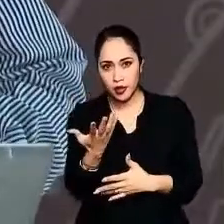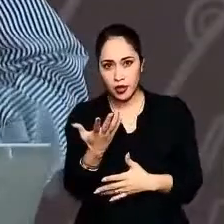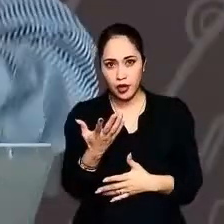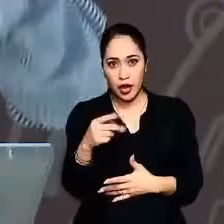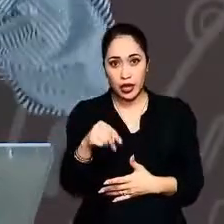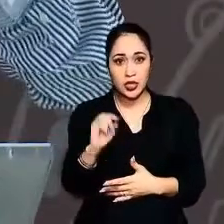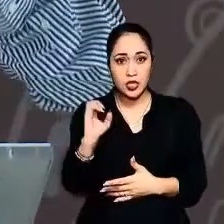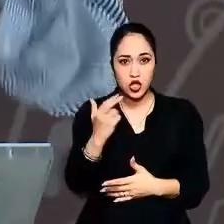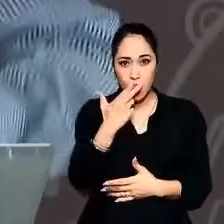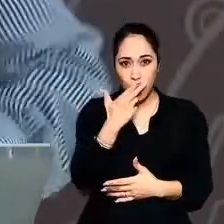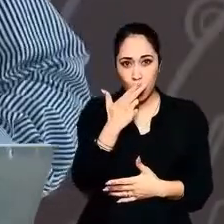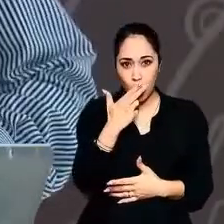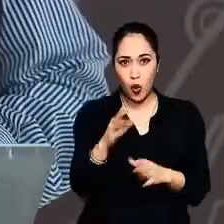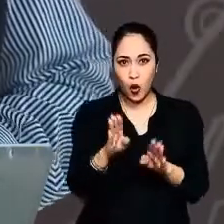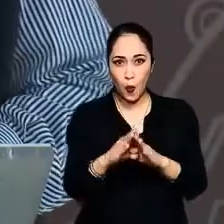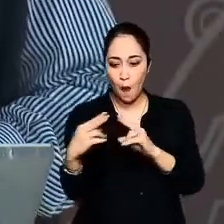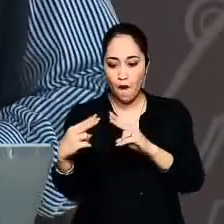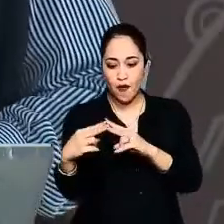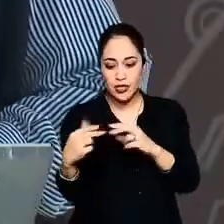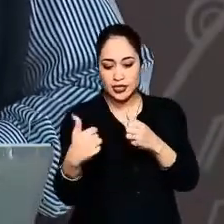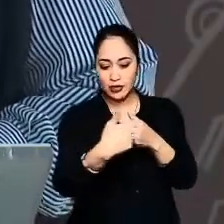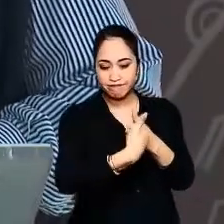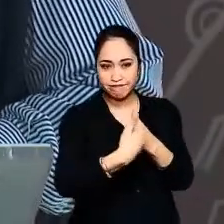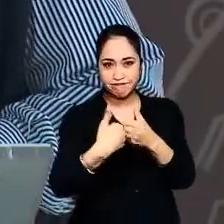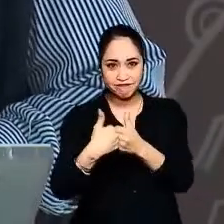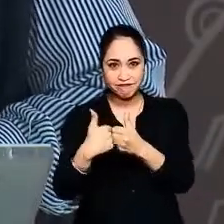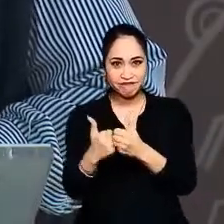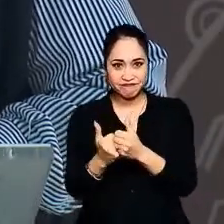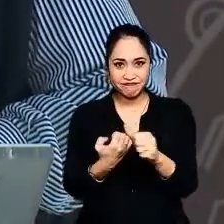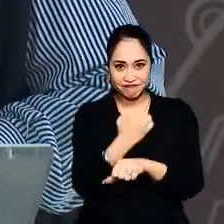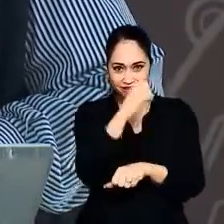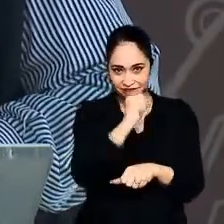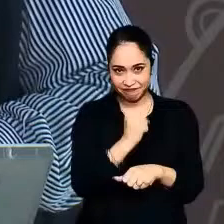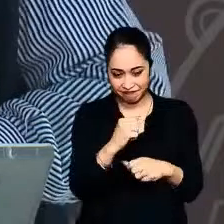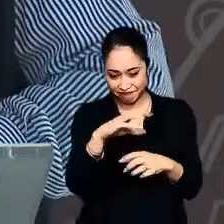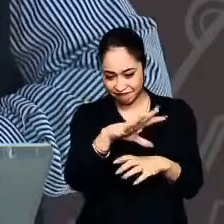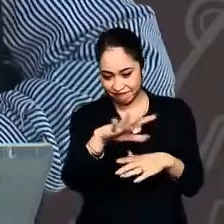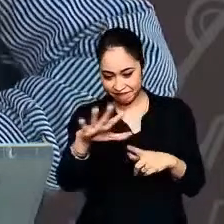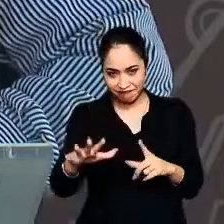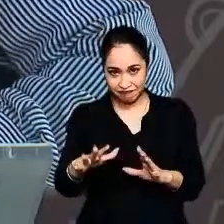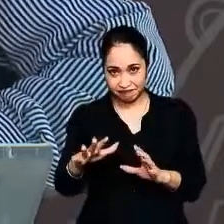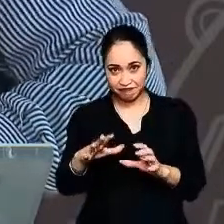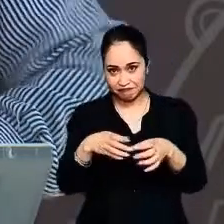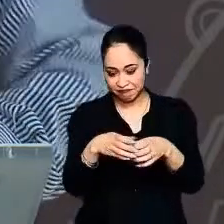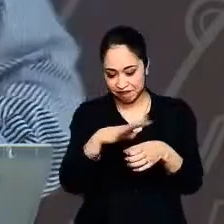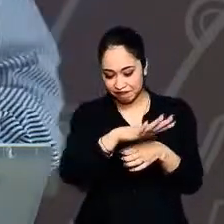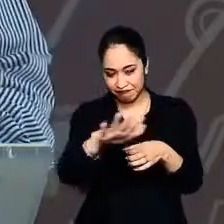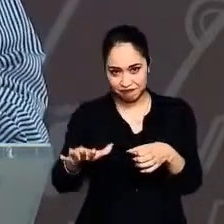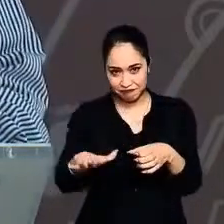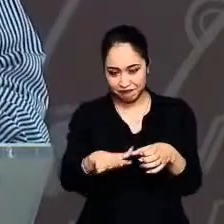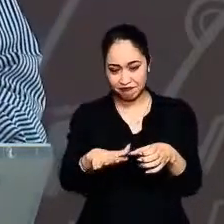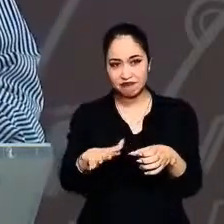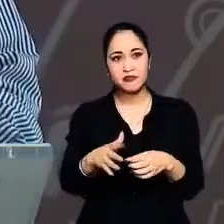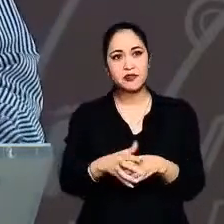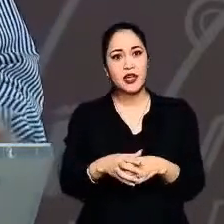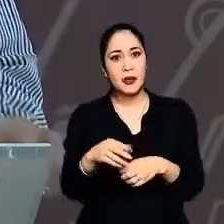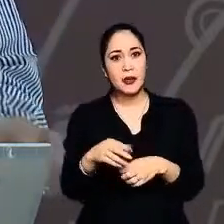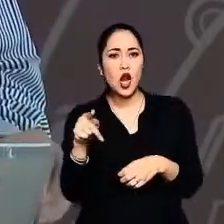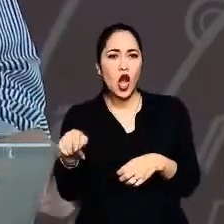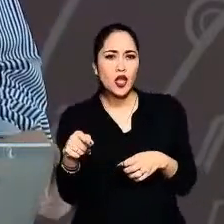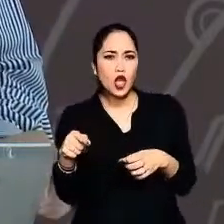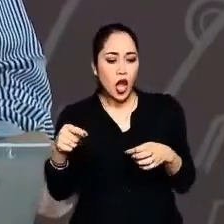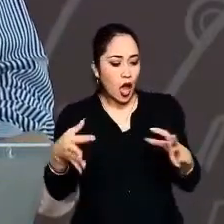Chihuahua, porque ellos no están, en el caso de salud, Karen, no están lindados por el mar de